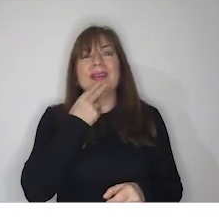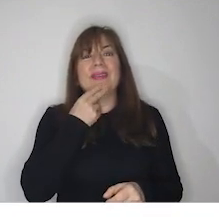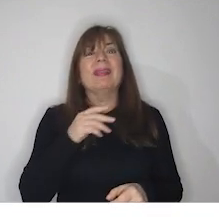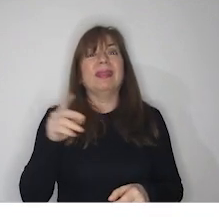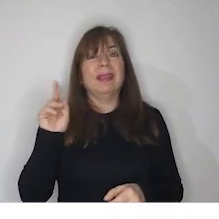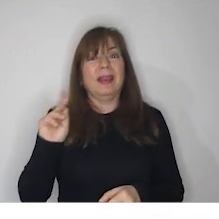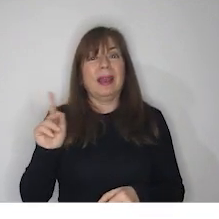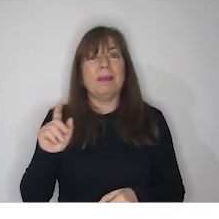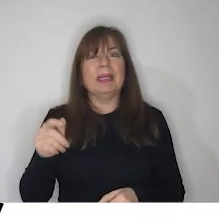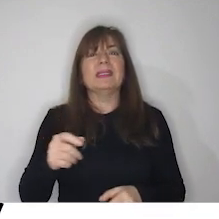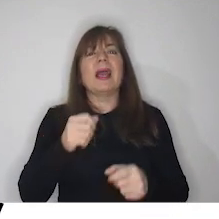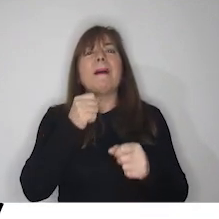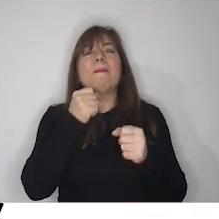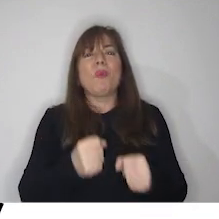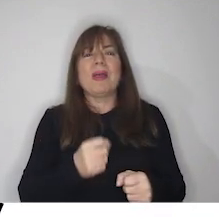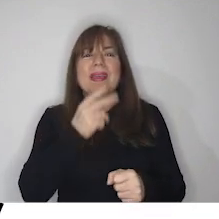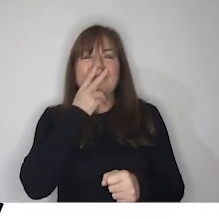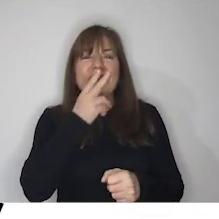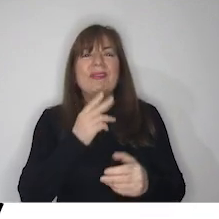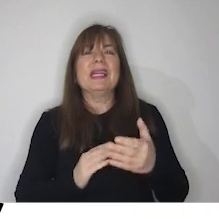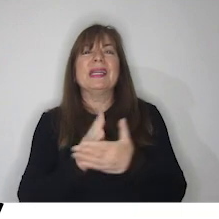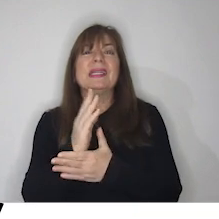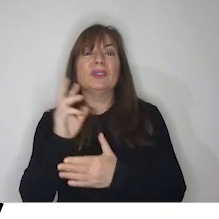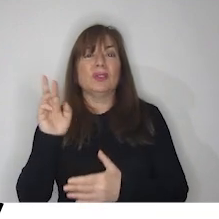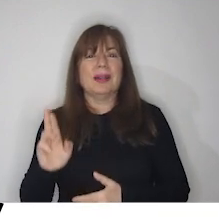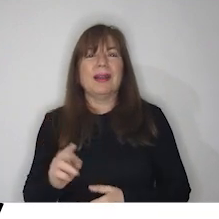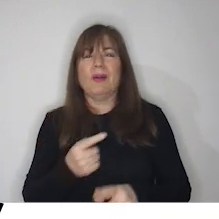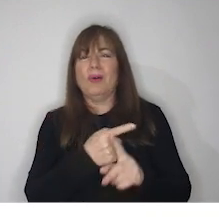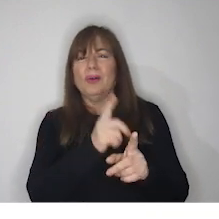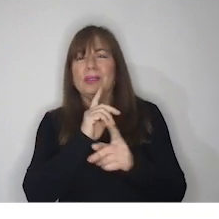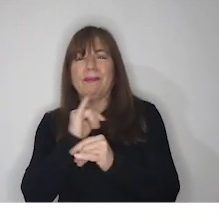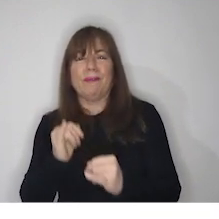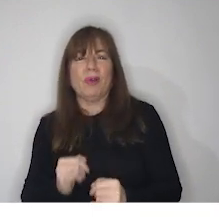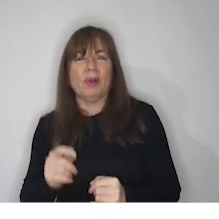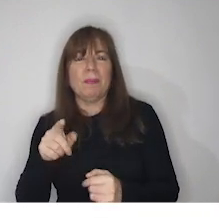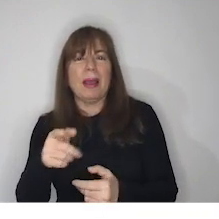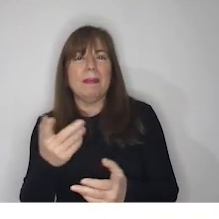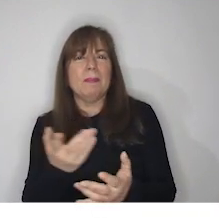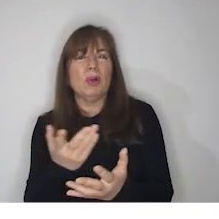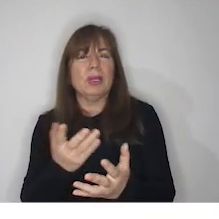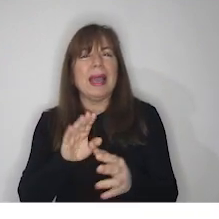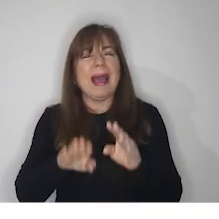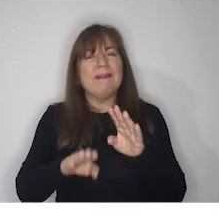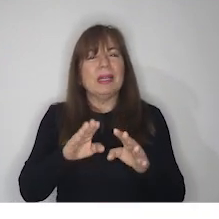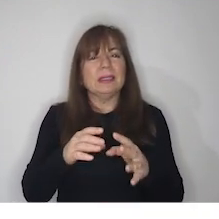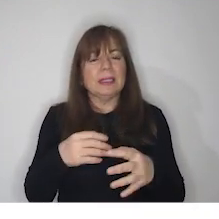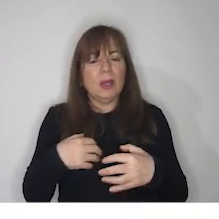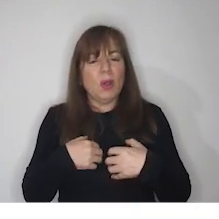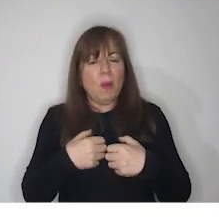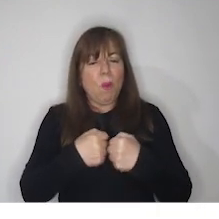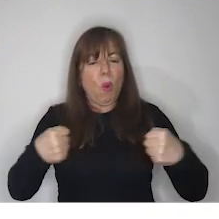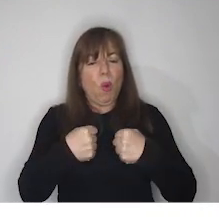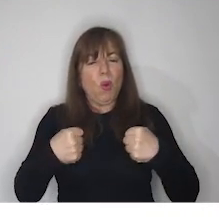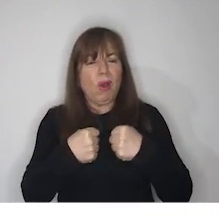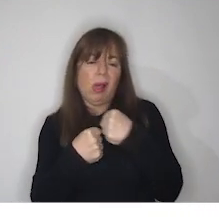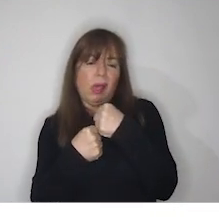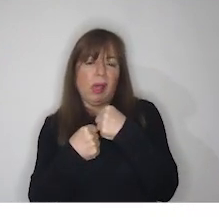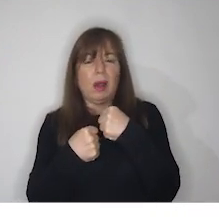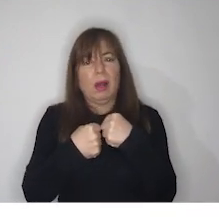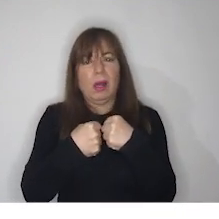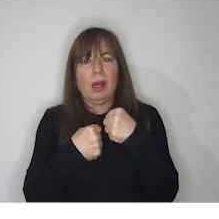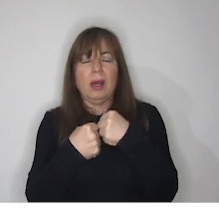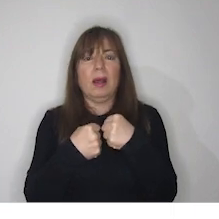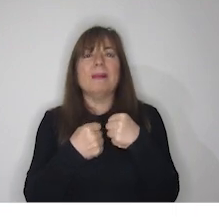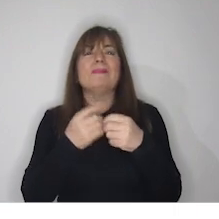pueden vivir de otra forma la dismenorrea, ya que algunos diagnósticos están asociadas a rigidez musculoesquelética u otras. Por esto